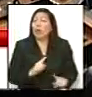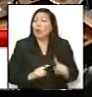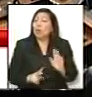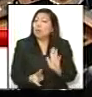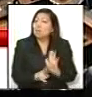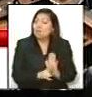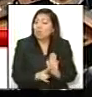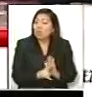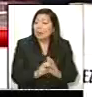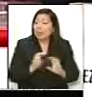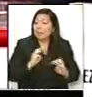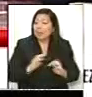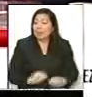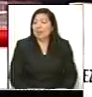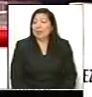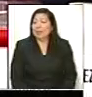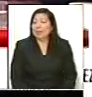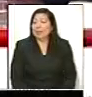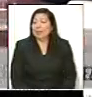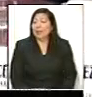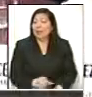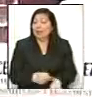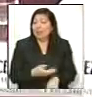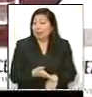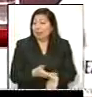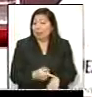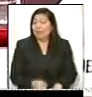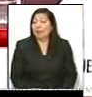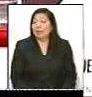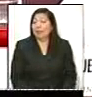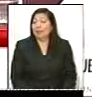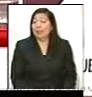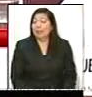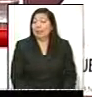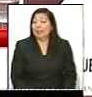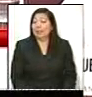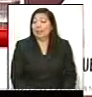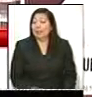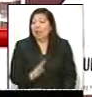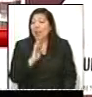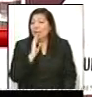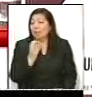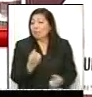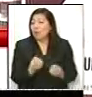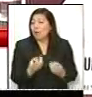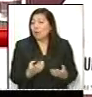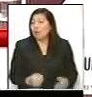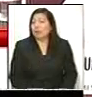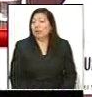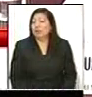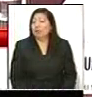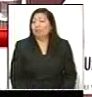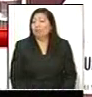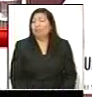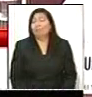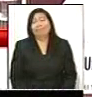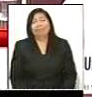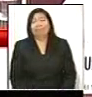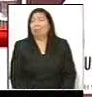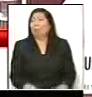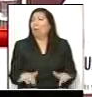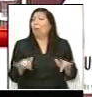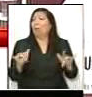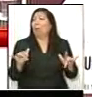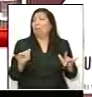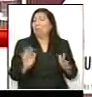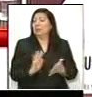que van allá a los medios de comunicación. Lo que pasa es que hay congresistas que llegan tarde, pues. Llegan bastante tarde, hablan un montón también, y después nos quedamos